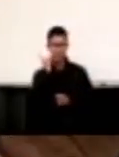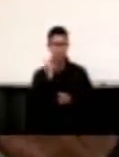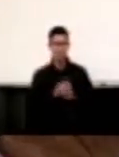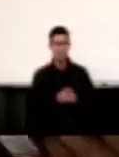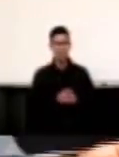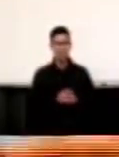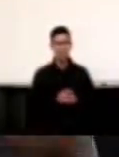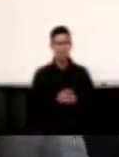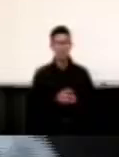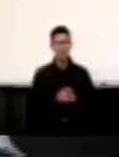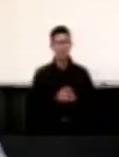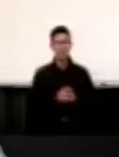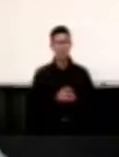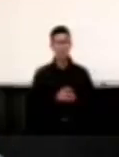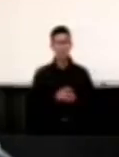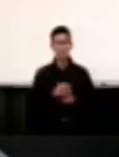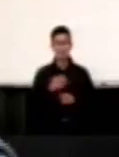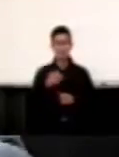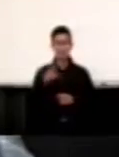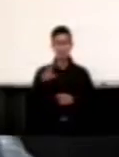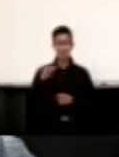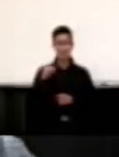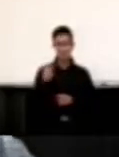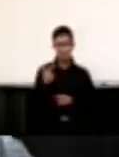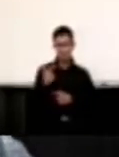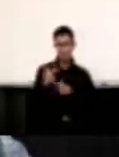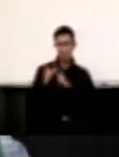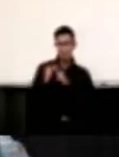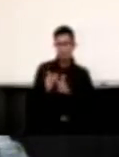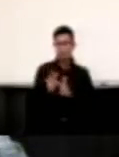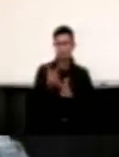el 97 hasta el 2018,